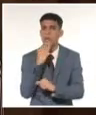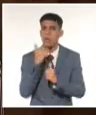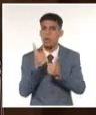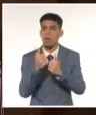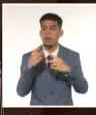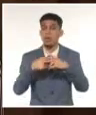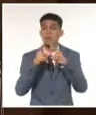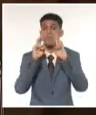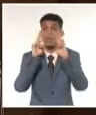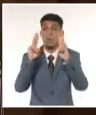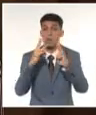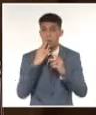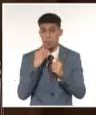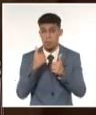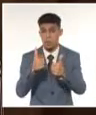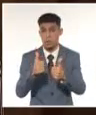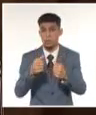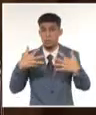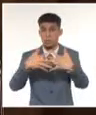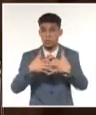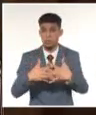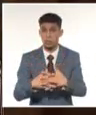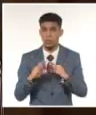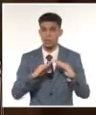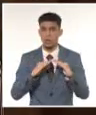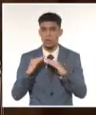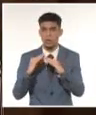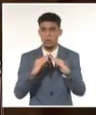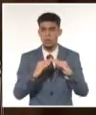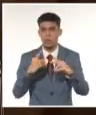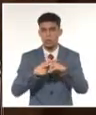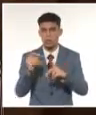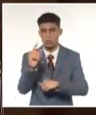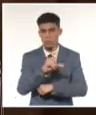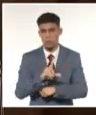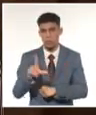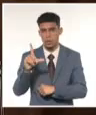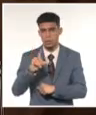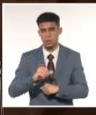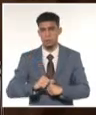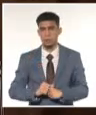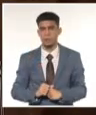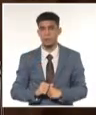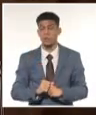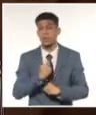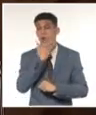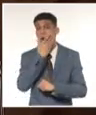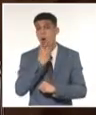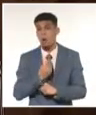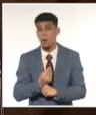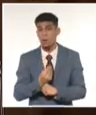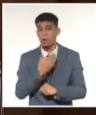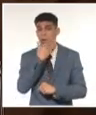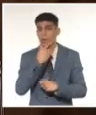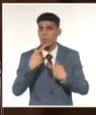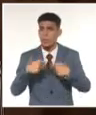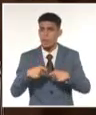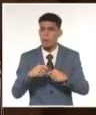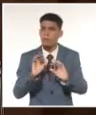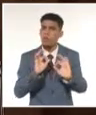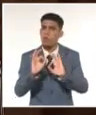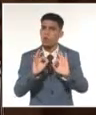y solidaria en las relaciones comunitarias y sociales. A los jóvenes debemos procurarle una